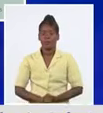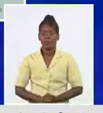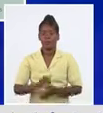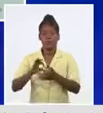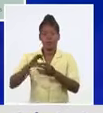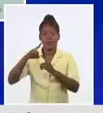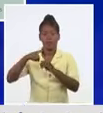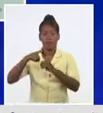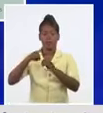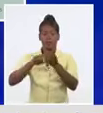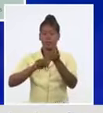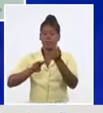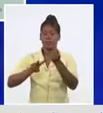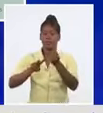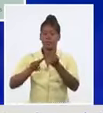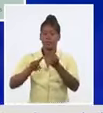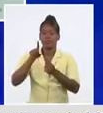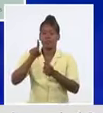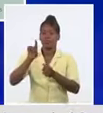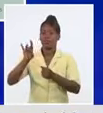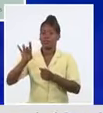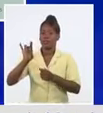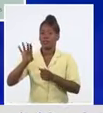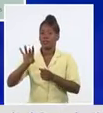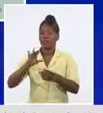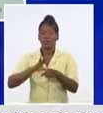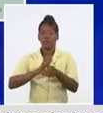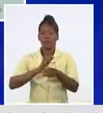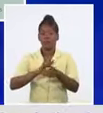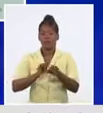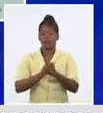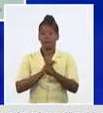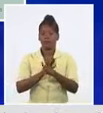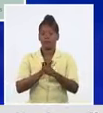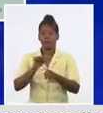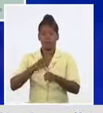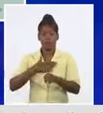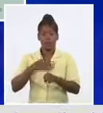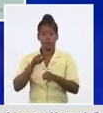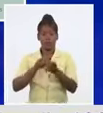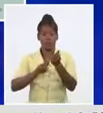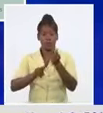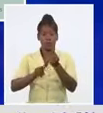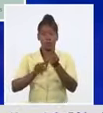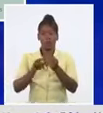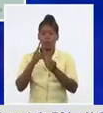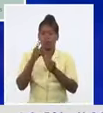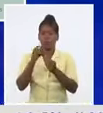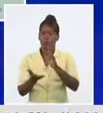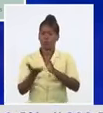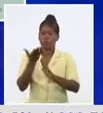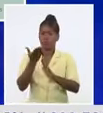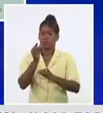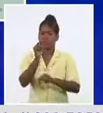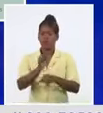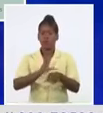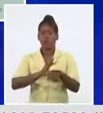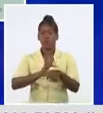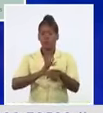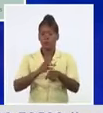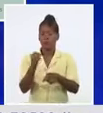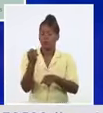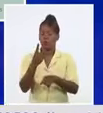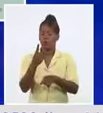Guantánamo, 115 casos en esta jornada, casos autóctonos, un caso más en relación con la jornada anterior y con